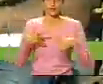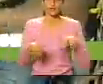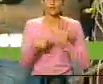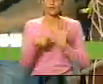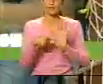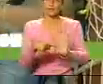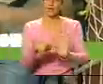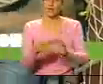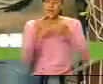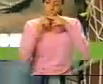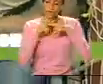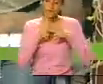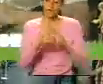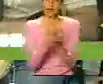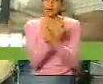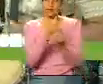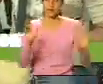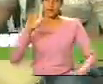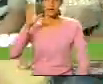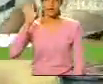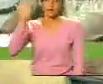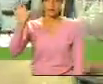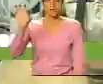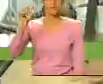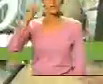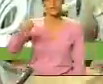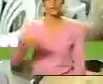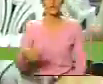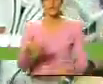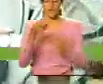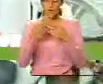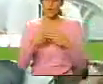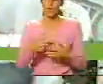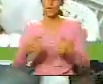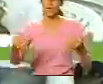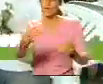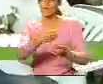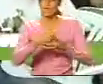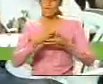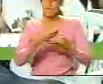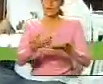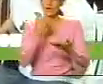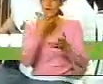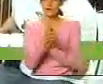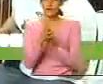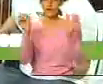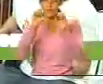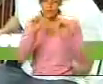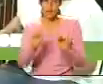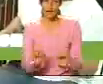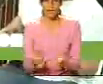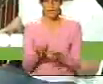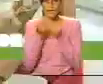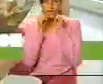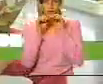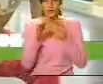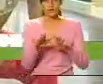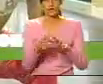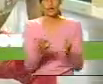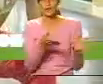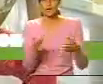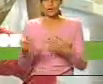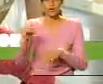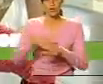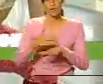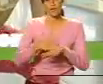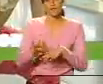estarán ofreciendo un homenaje a la soberanía de nuestro pueblo y las ofrendas de su gente a sus imágenes benditas. Y la invitación es este